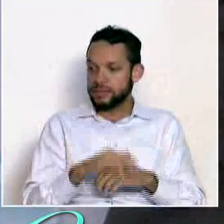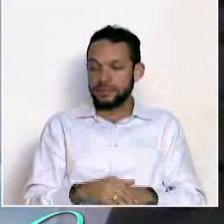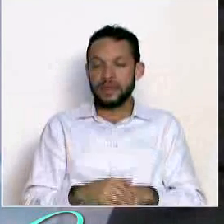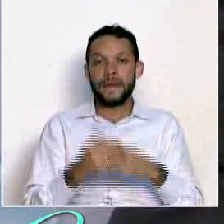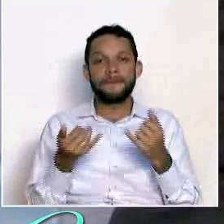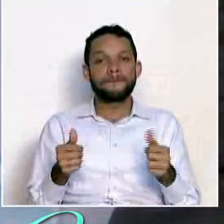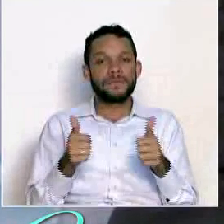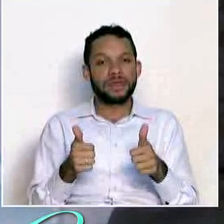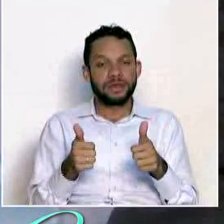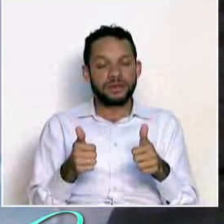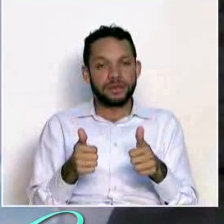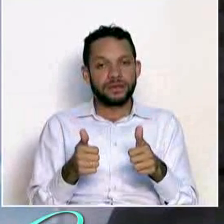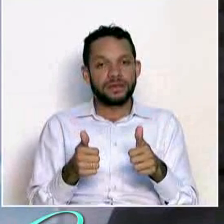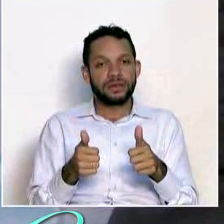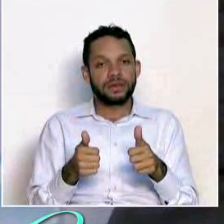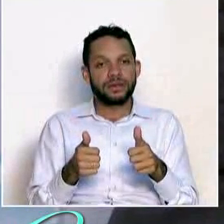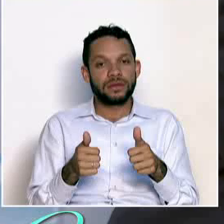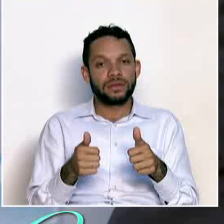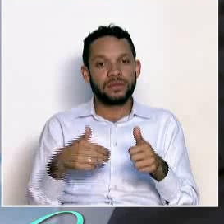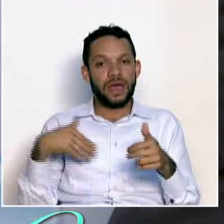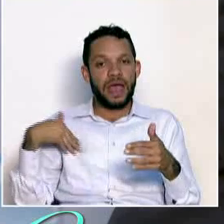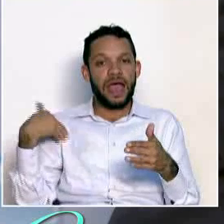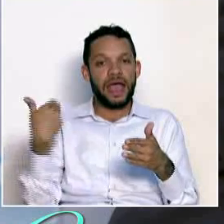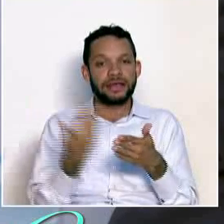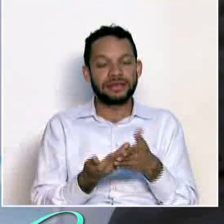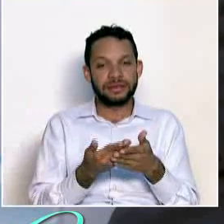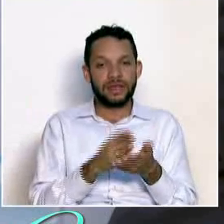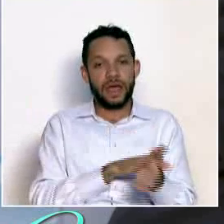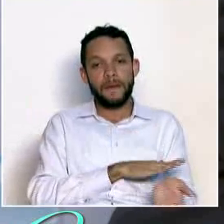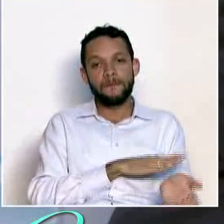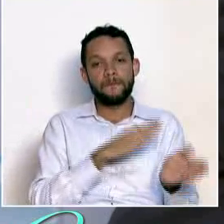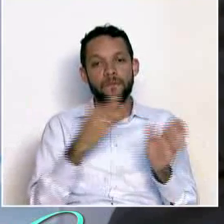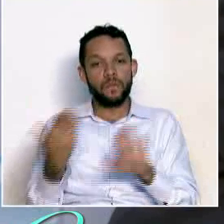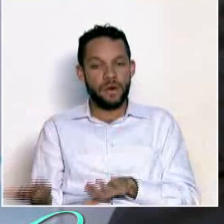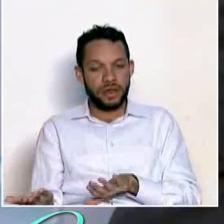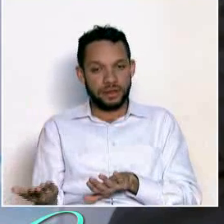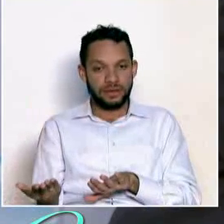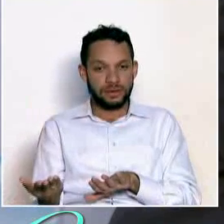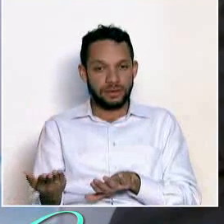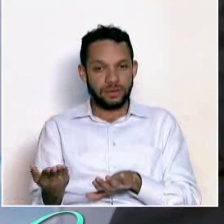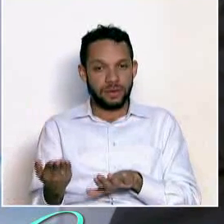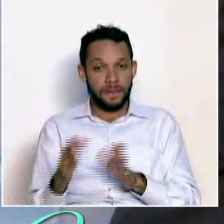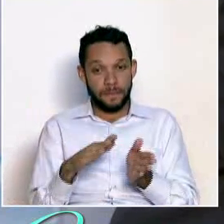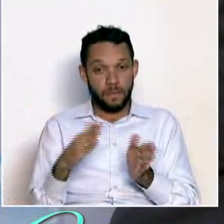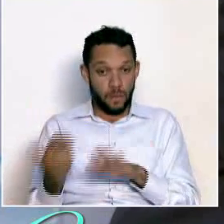Bien, ahora quiero que te traslades al día de tu muerte en esa vida del pasado.